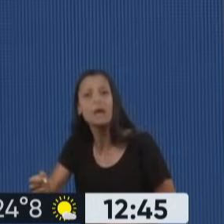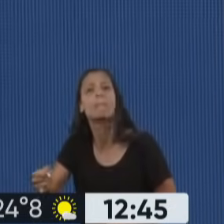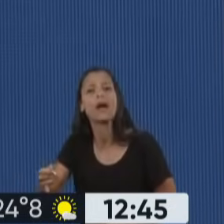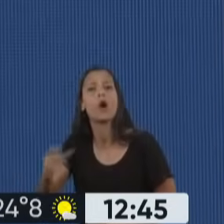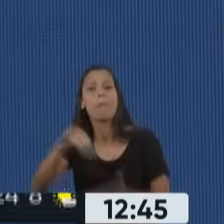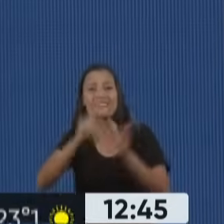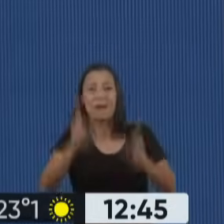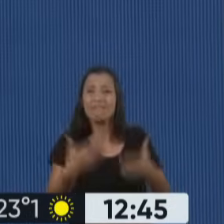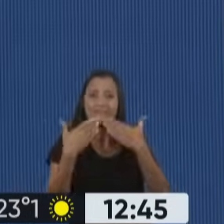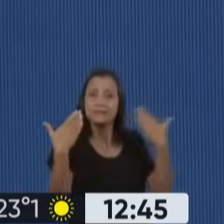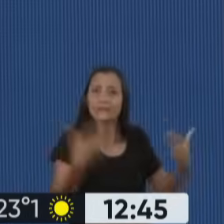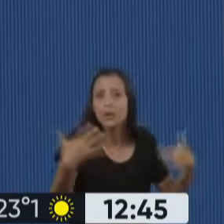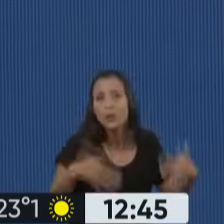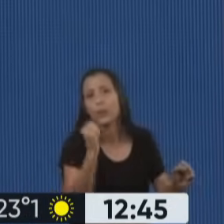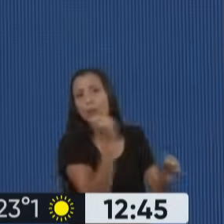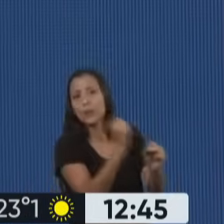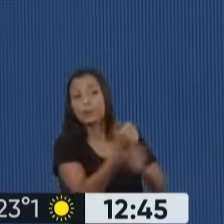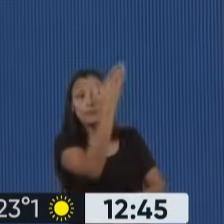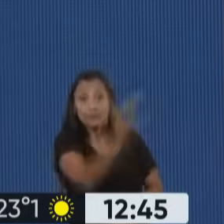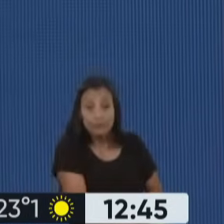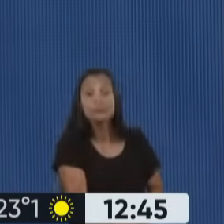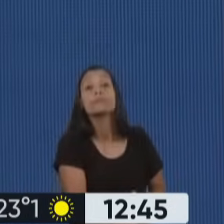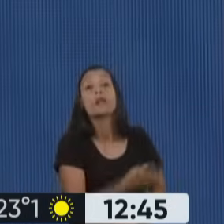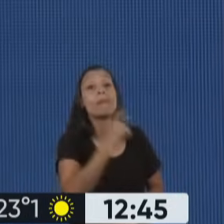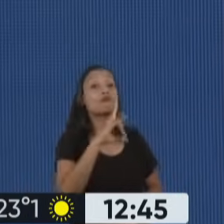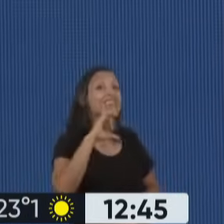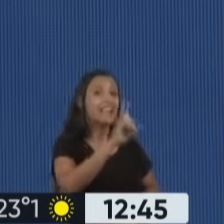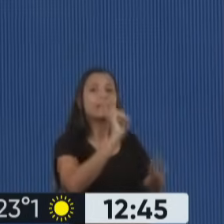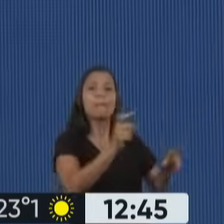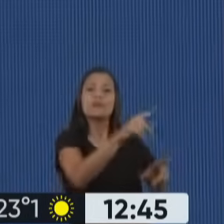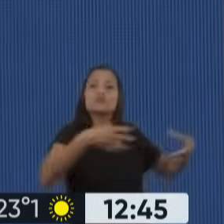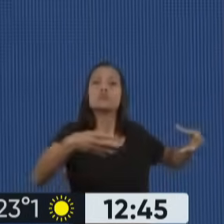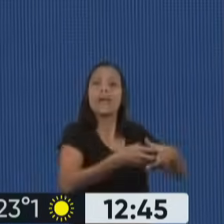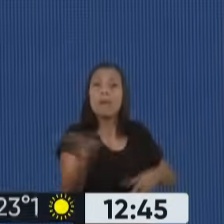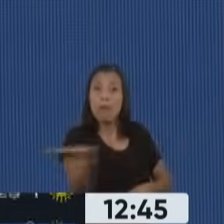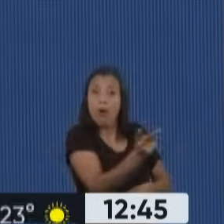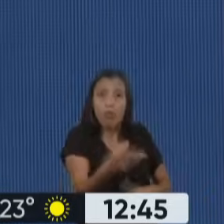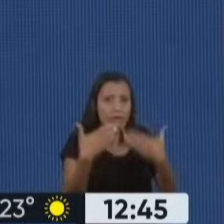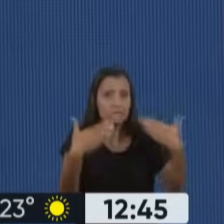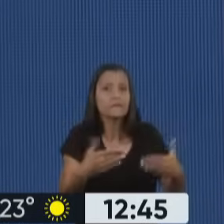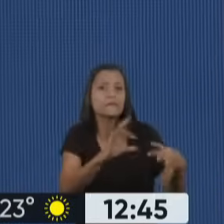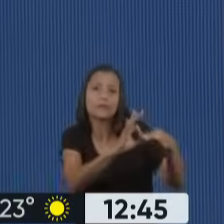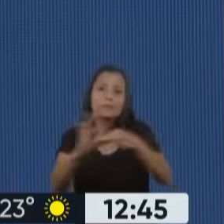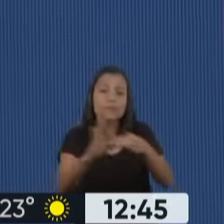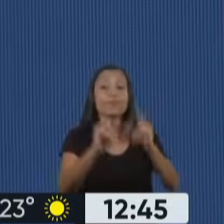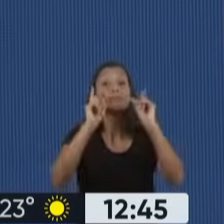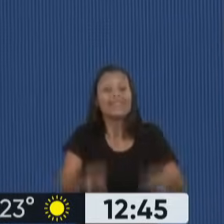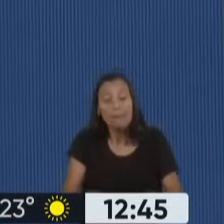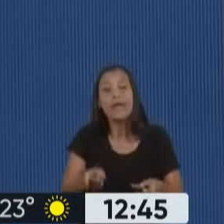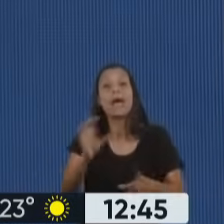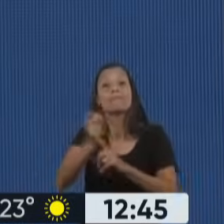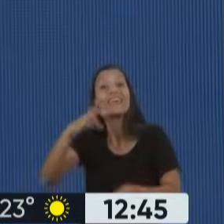sino del enorme trabajo de Santiago Bausili y todo su equipo, en coordinación con Pablo